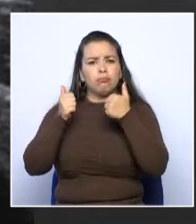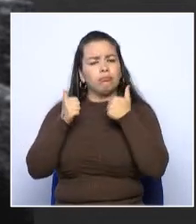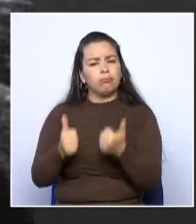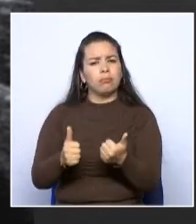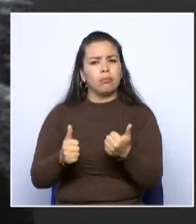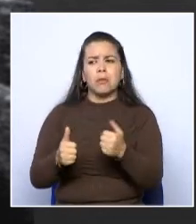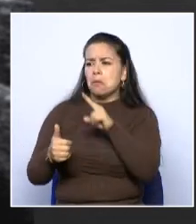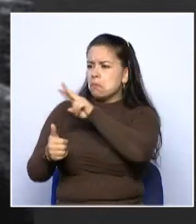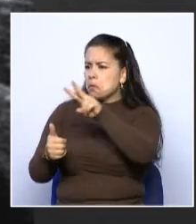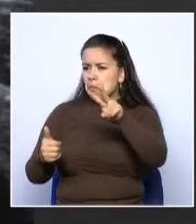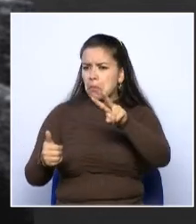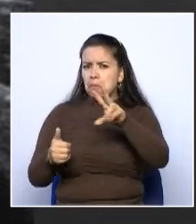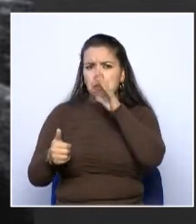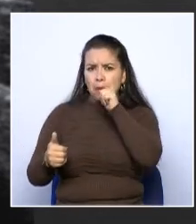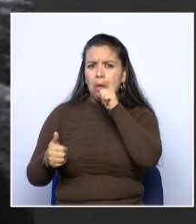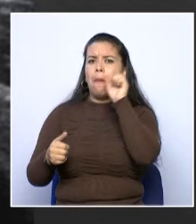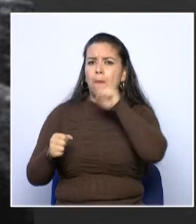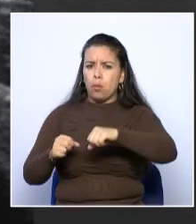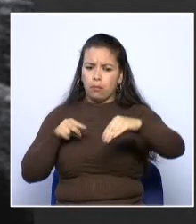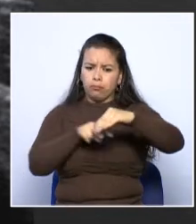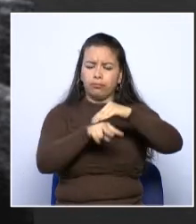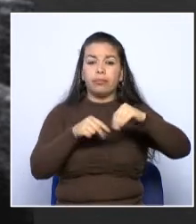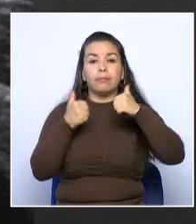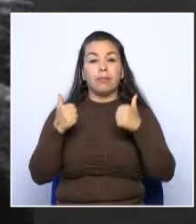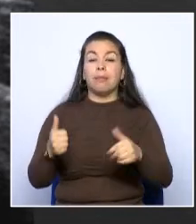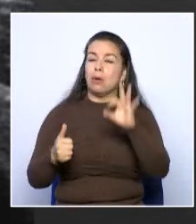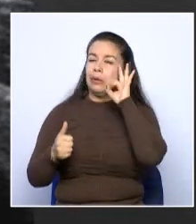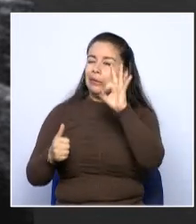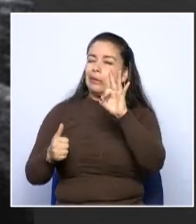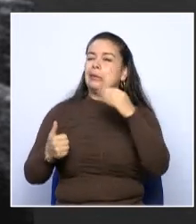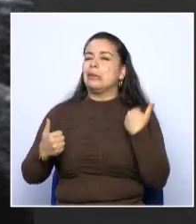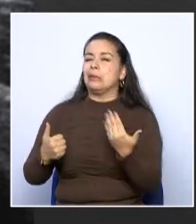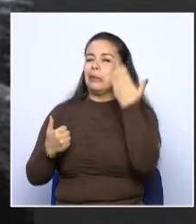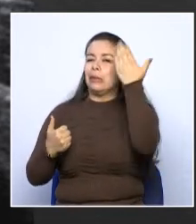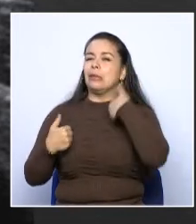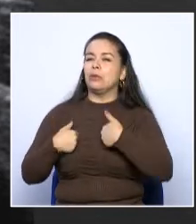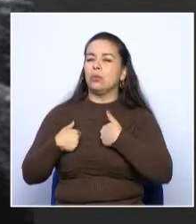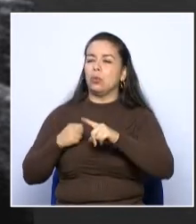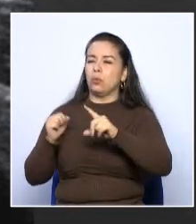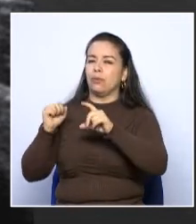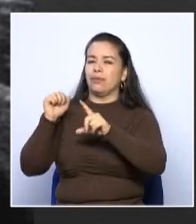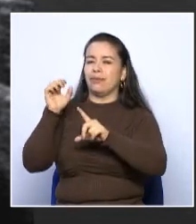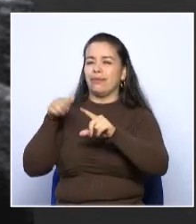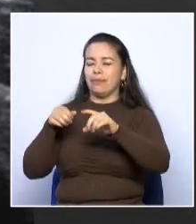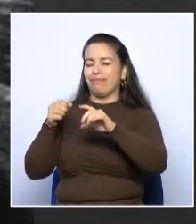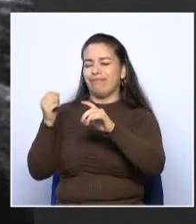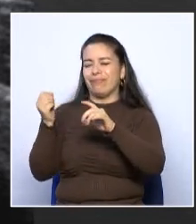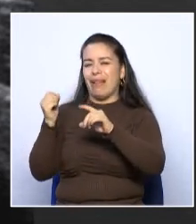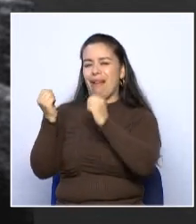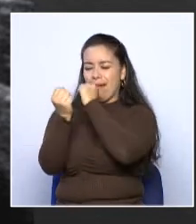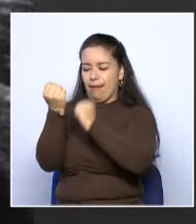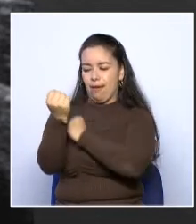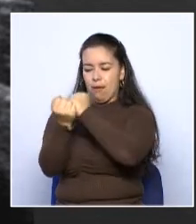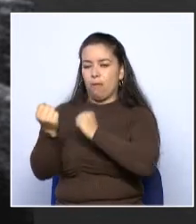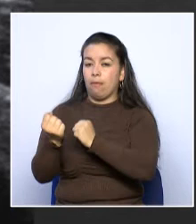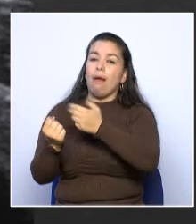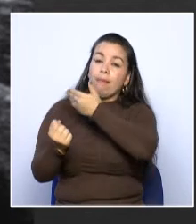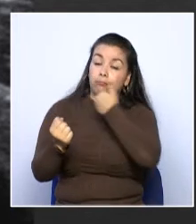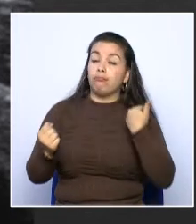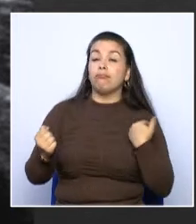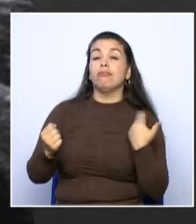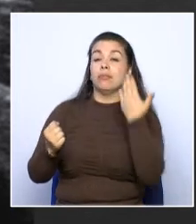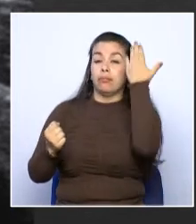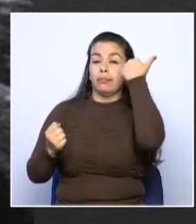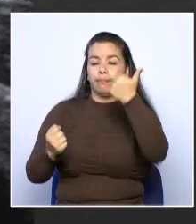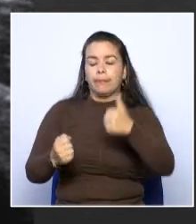se observan ciertas cosas, se complementa con una resonancia, pero es excelente la modalidad de la ecografía osteoarticular para hacer el diagnóstico primario